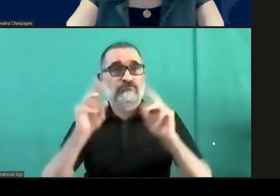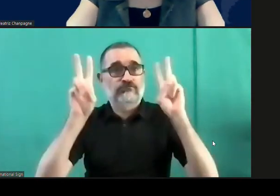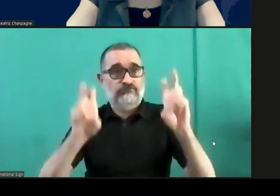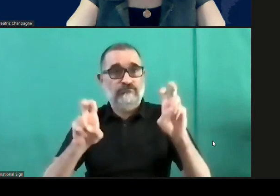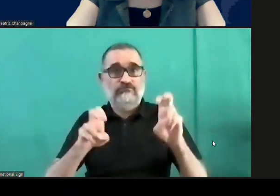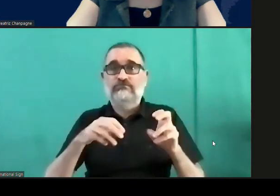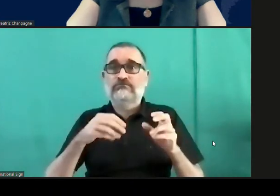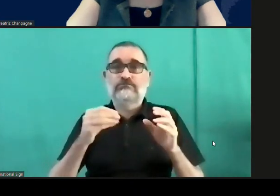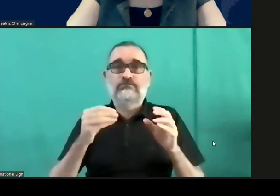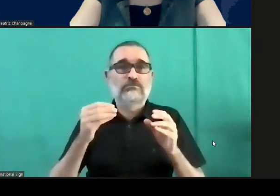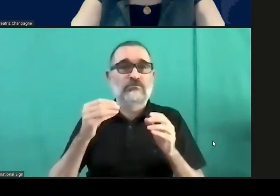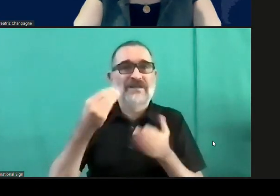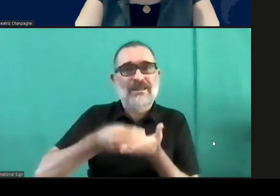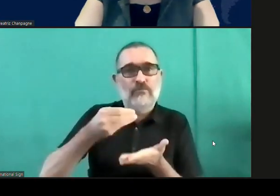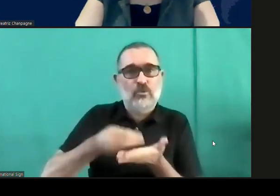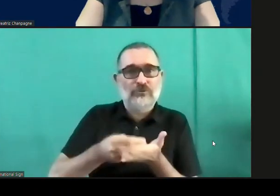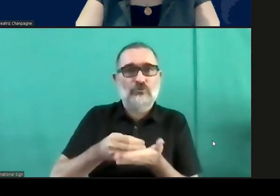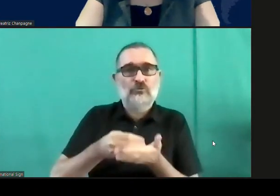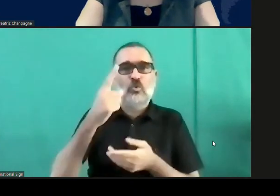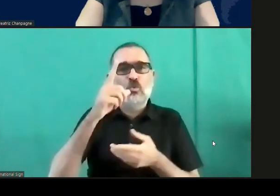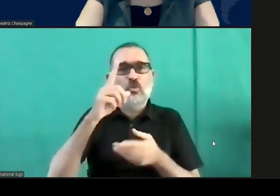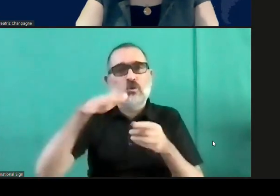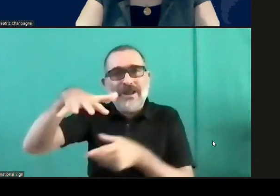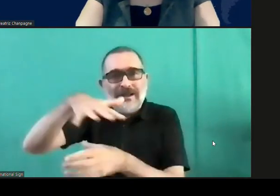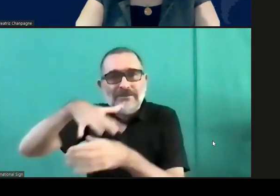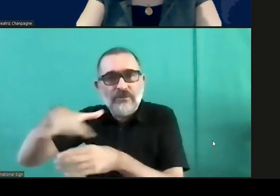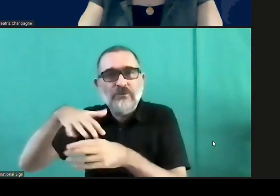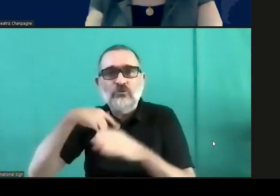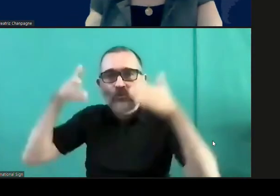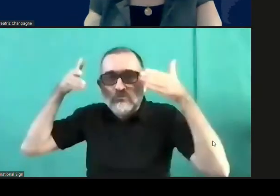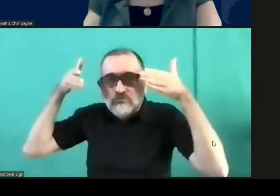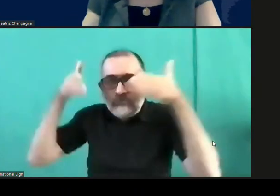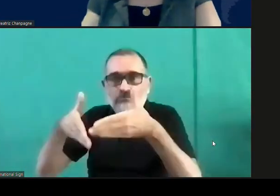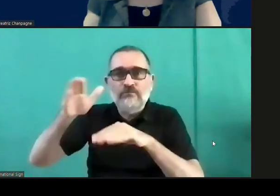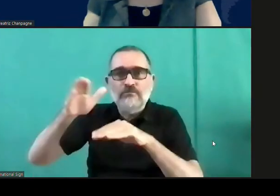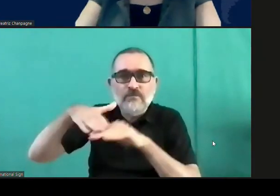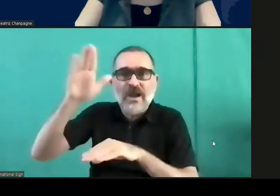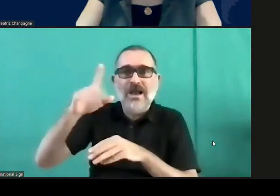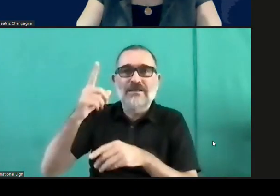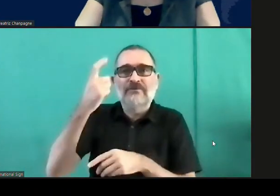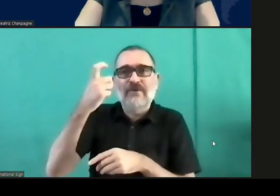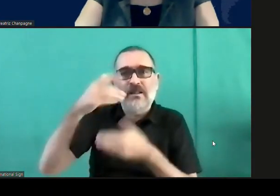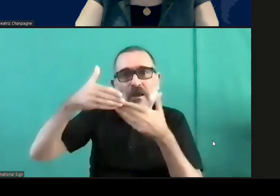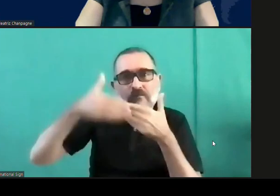al doctor genís para el cierre de la sesión dado que ya estamos sobre laboral